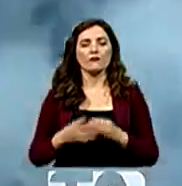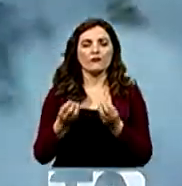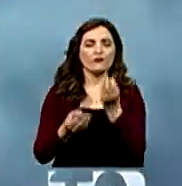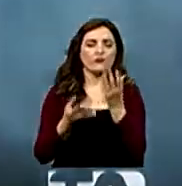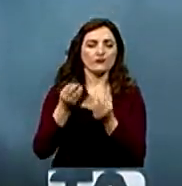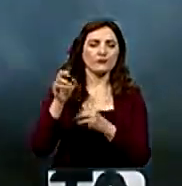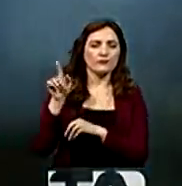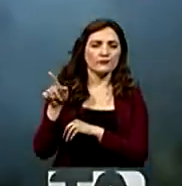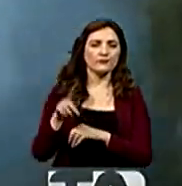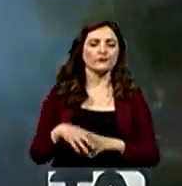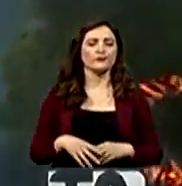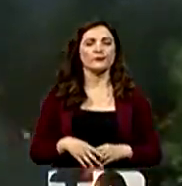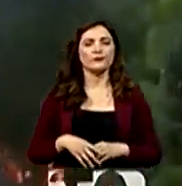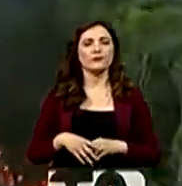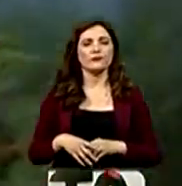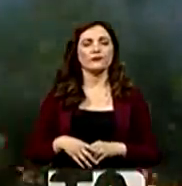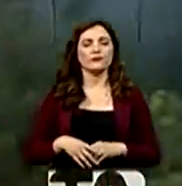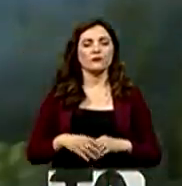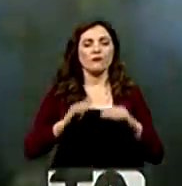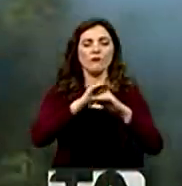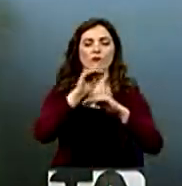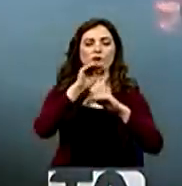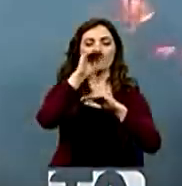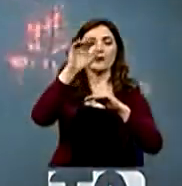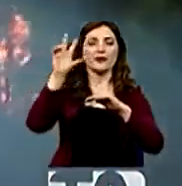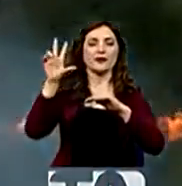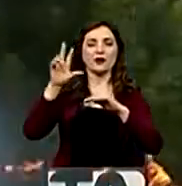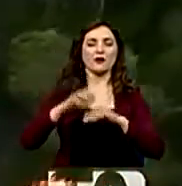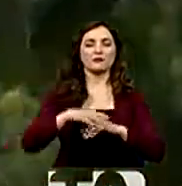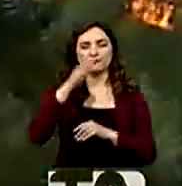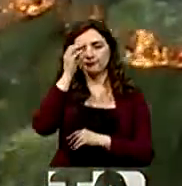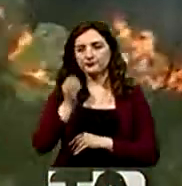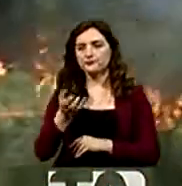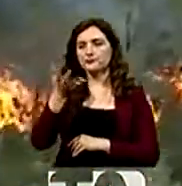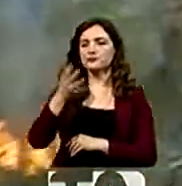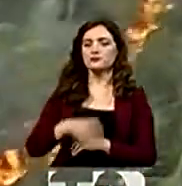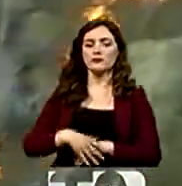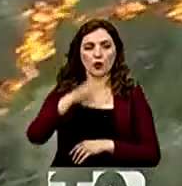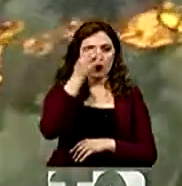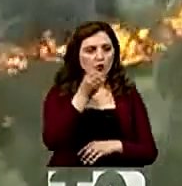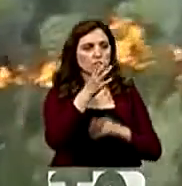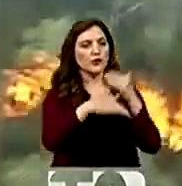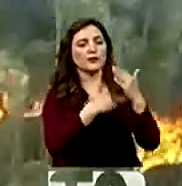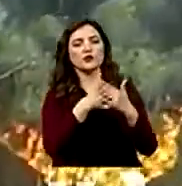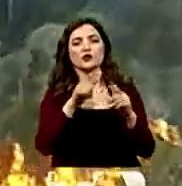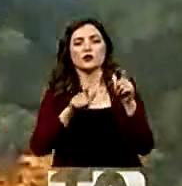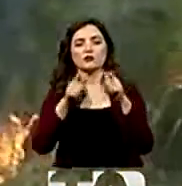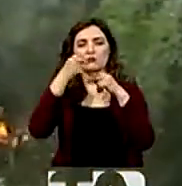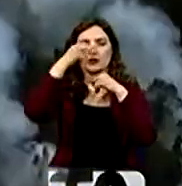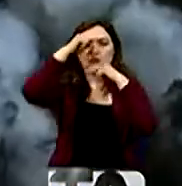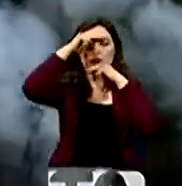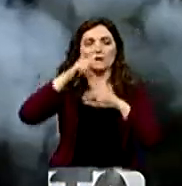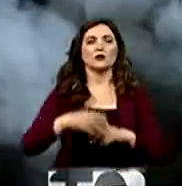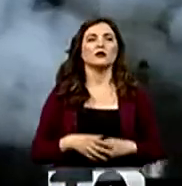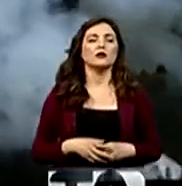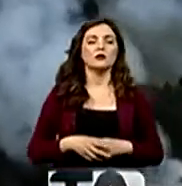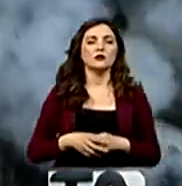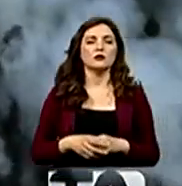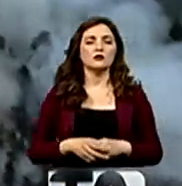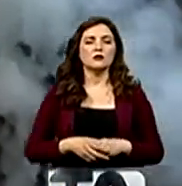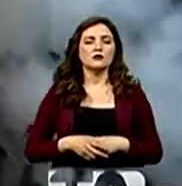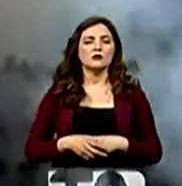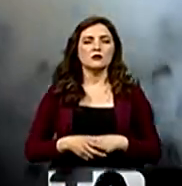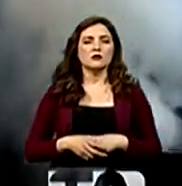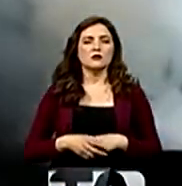forestal denominado en nivel 3. Buenos días. Buenos días a la comunidad. Efectivamente, el incendio del sector de Nayón se